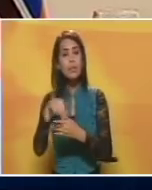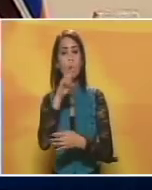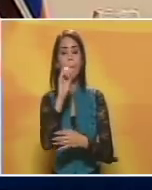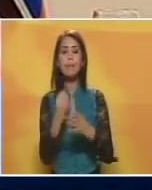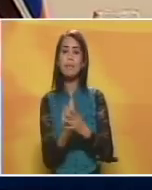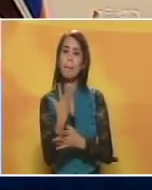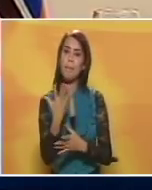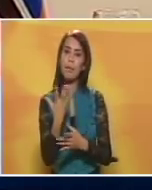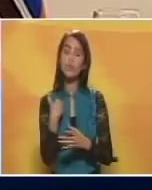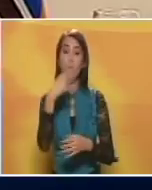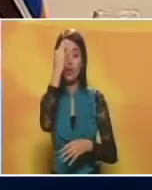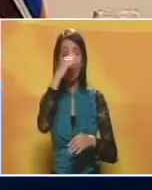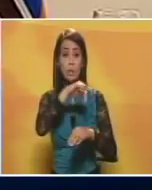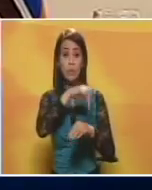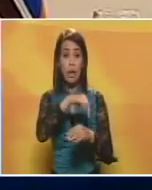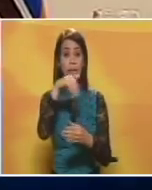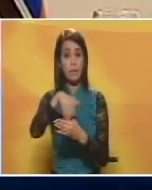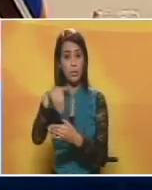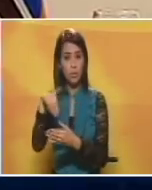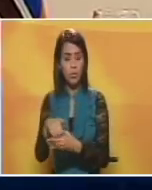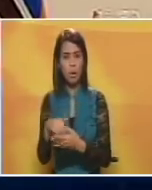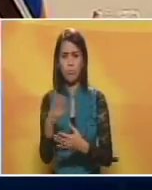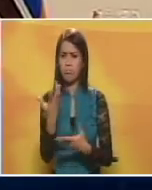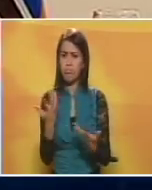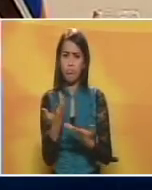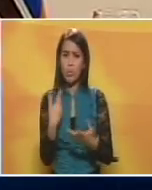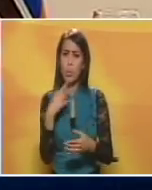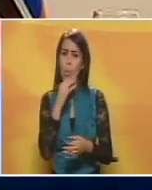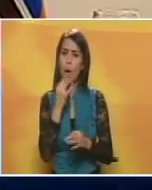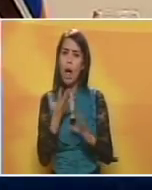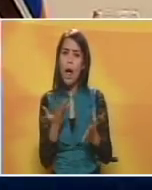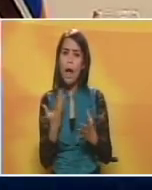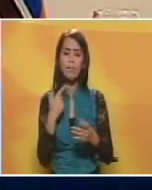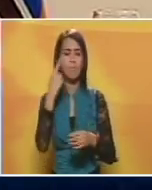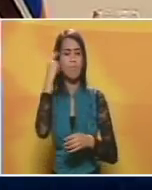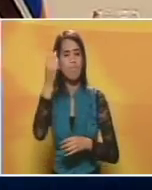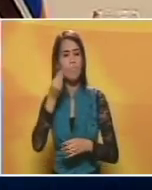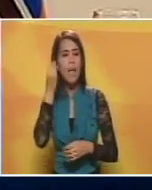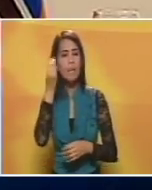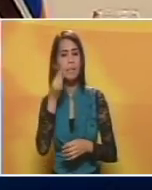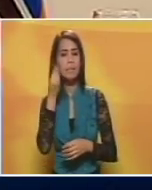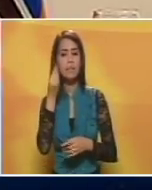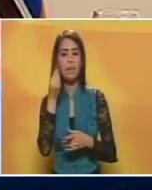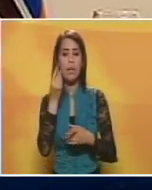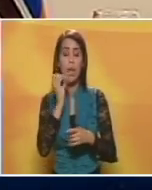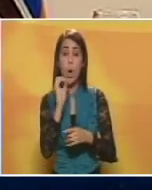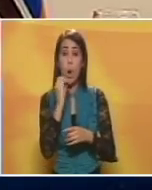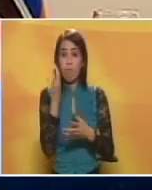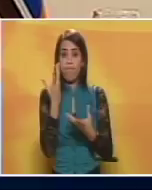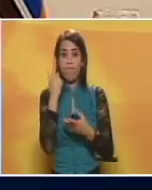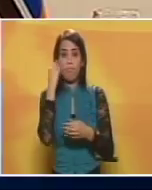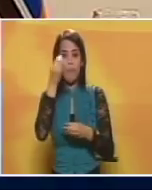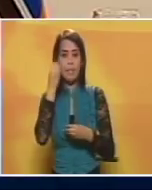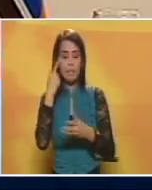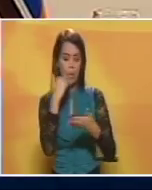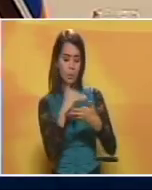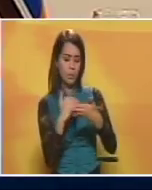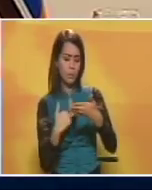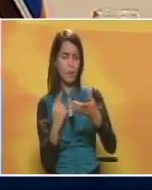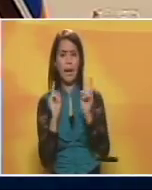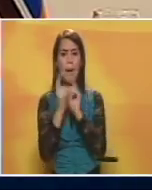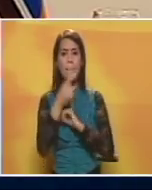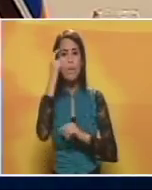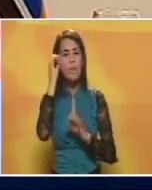20 de mayo. El Consejo Nacional Electoral no está considerando, ni ha considerado, ni lo tenemos en la agenda, hacer